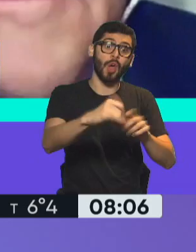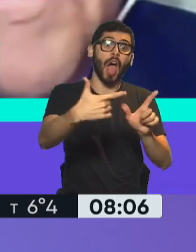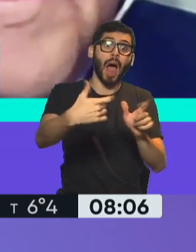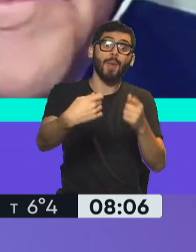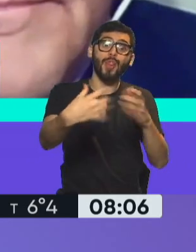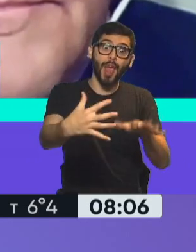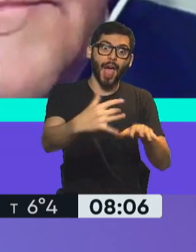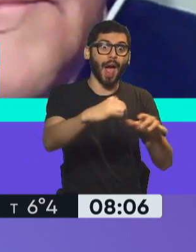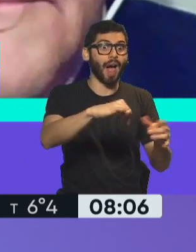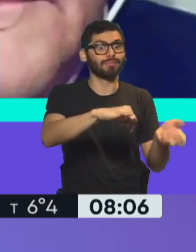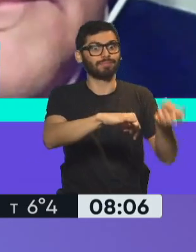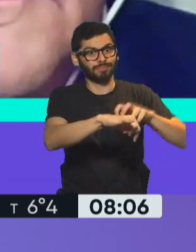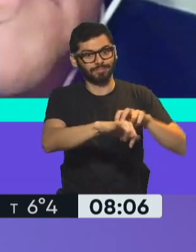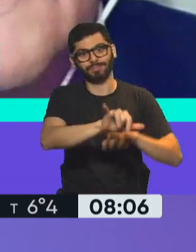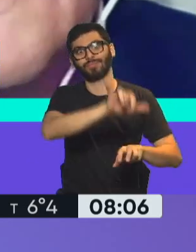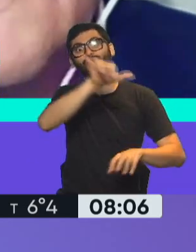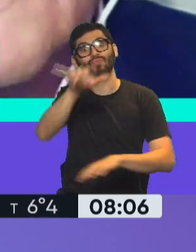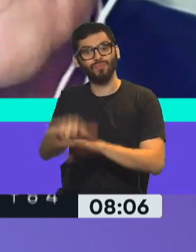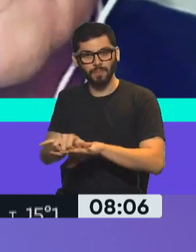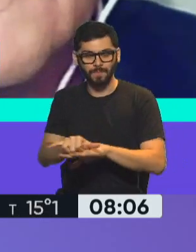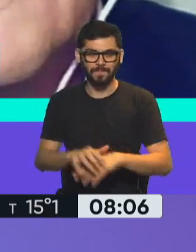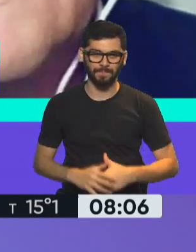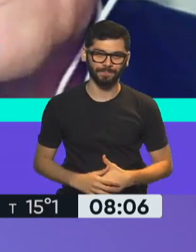boliviana. Embajador, gracias por estos